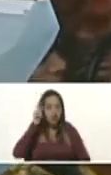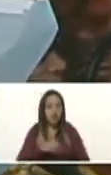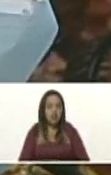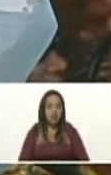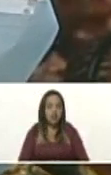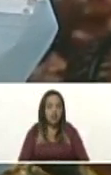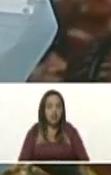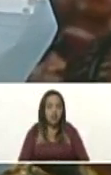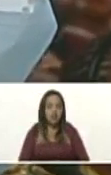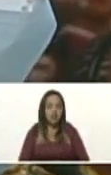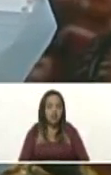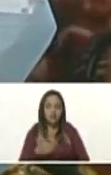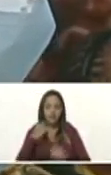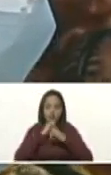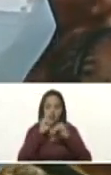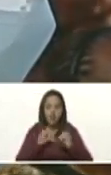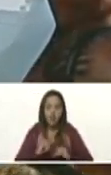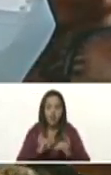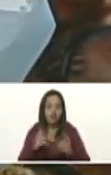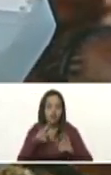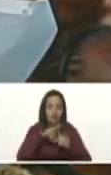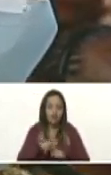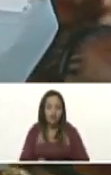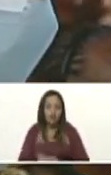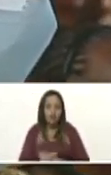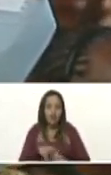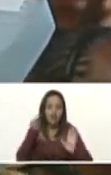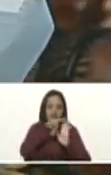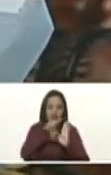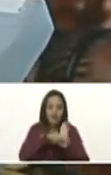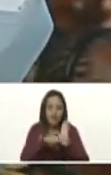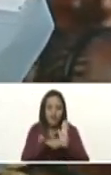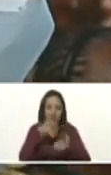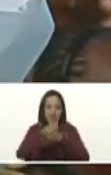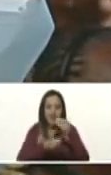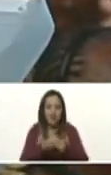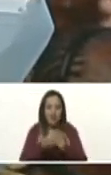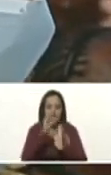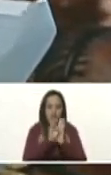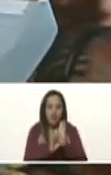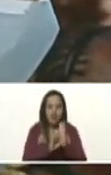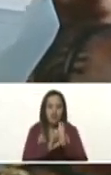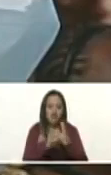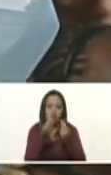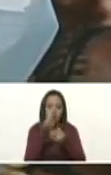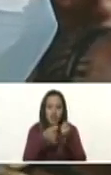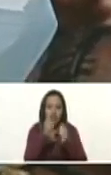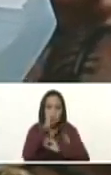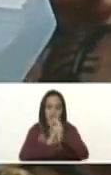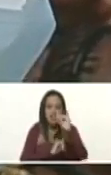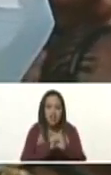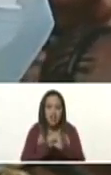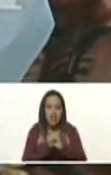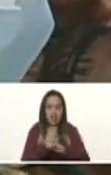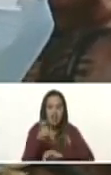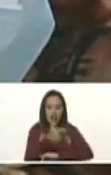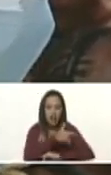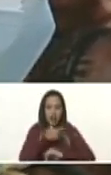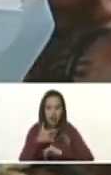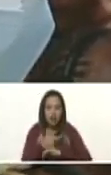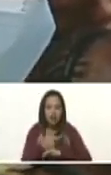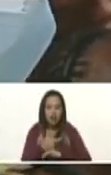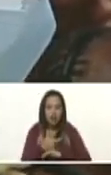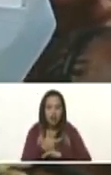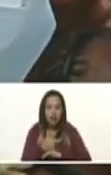la derrota del paquetazo neoliberal impuesto por el Fondo Monetario Internacional y el gobierno lacayo de